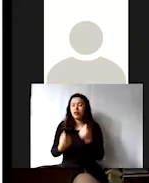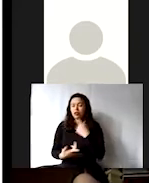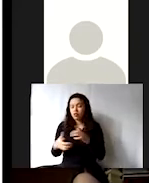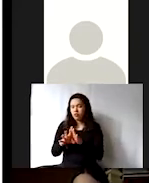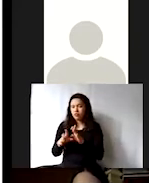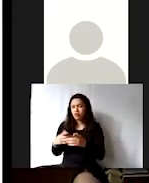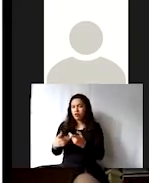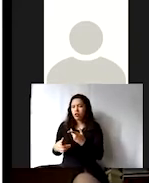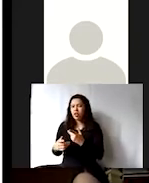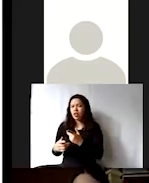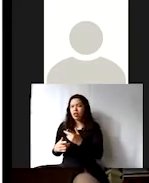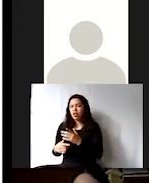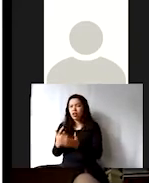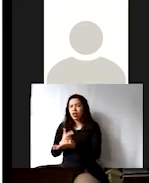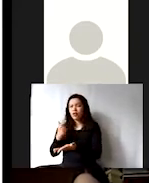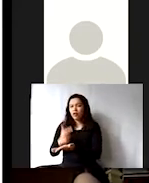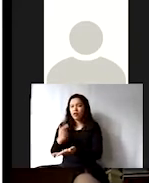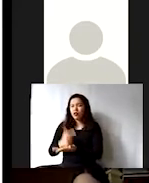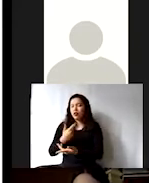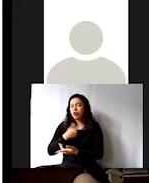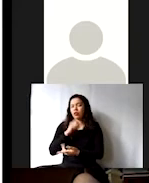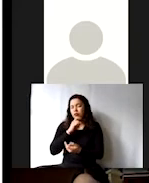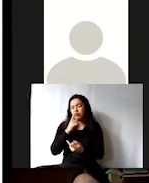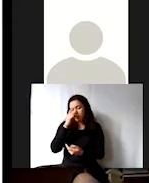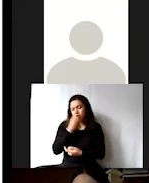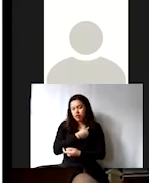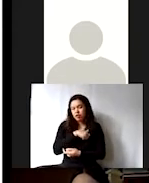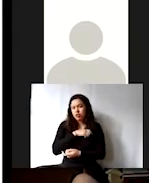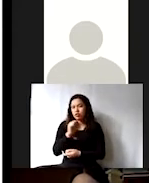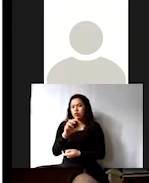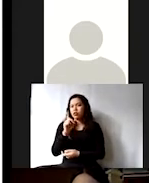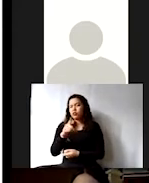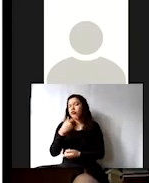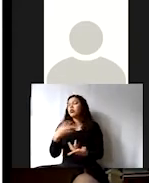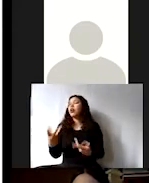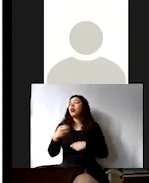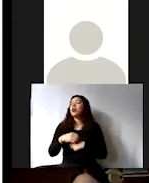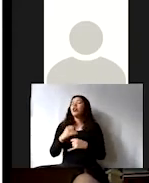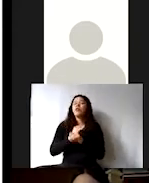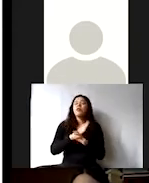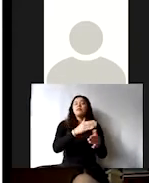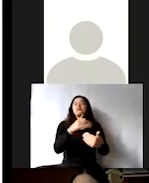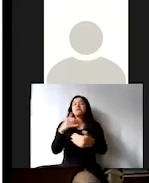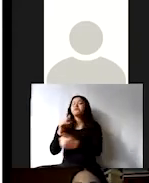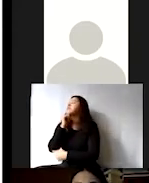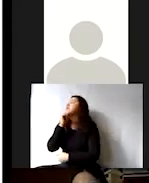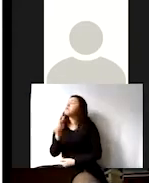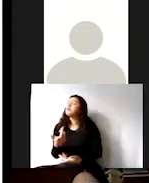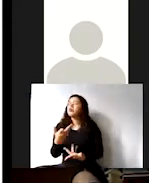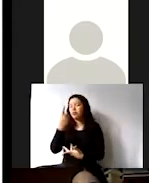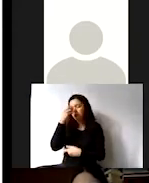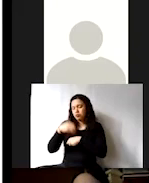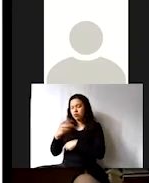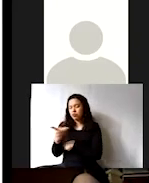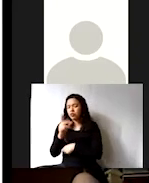crónico-degenerativas como indicadores de salud. Y si no los contemplan, pues no los recogen las instituciones. Y al no recogerlos